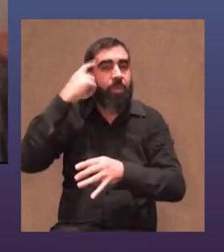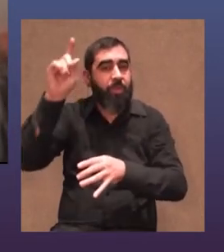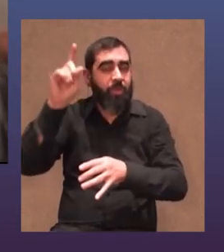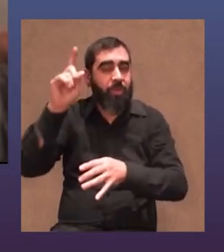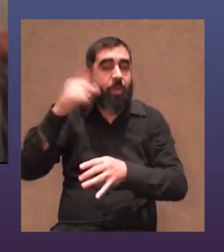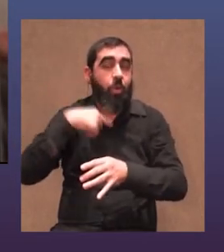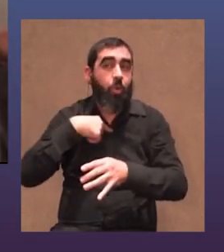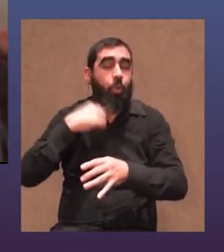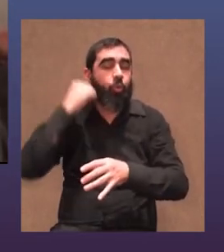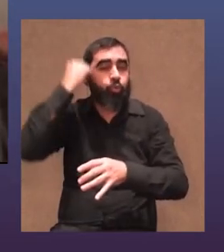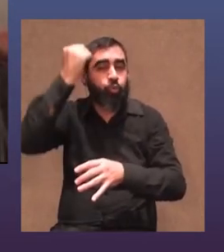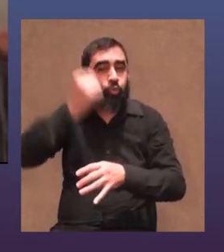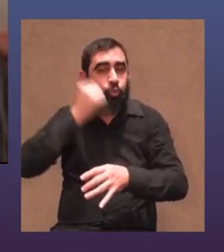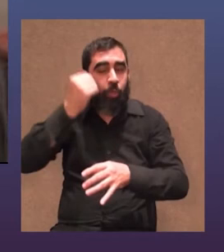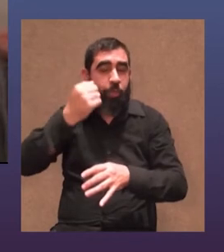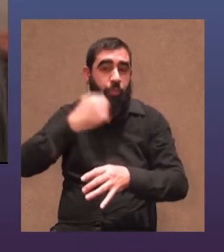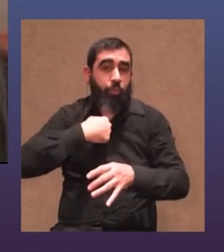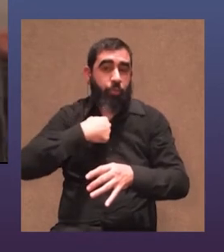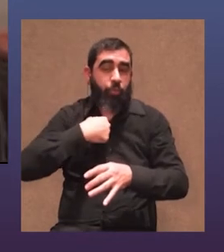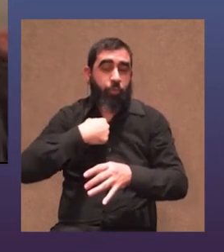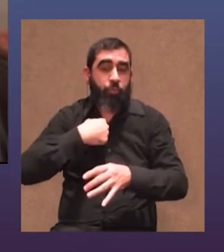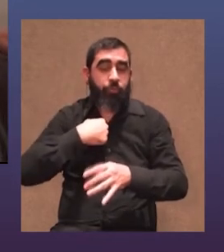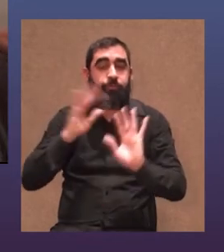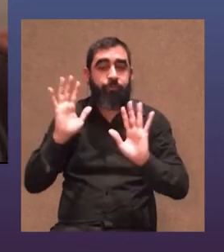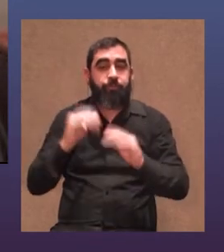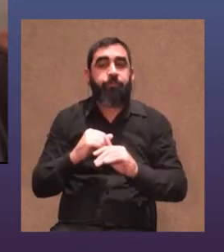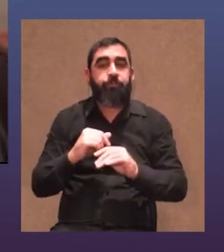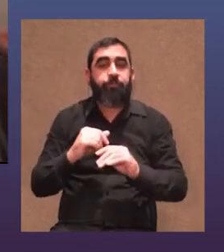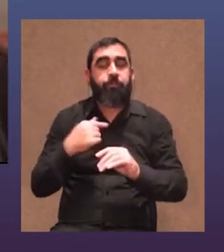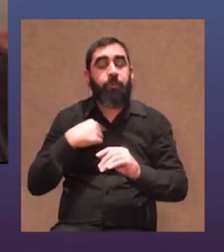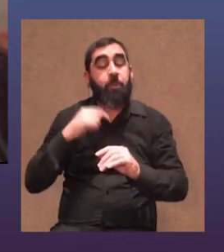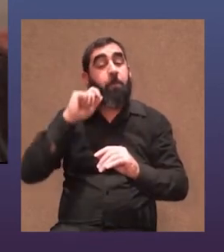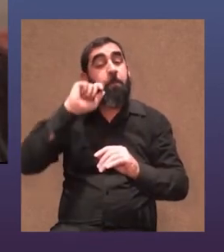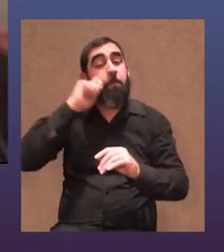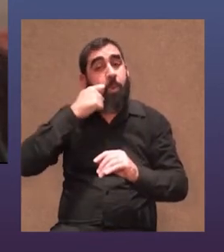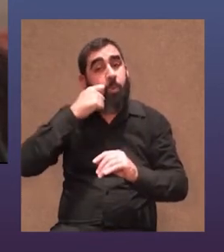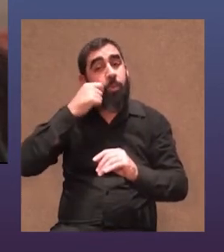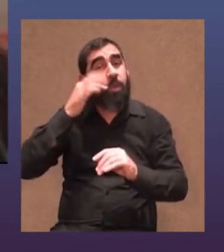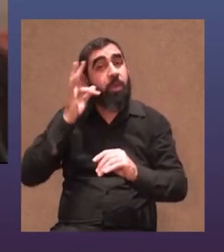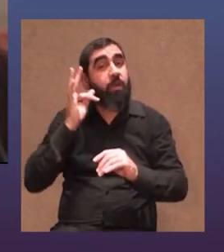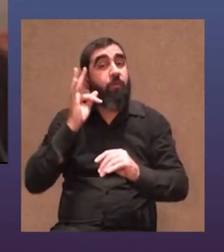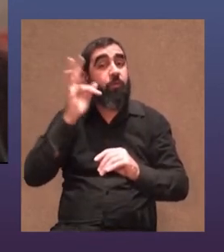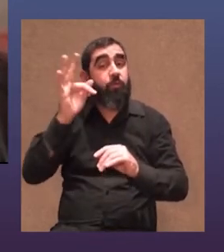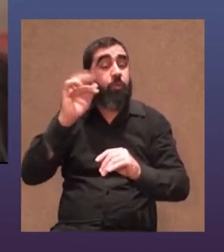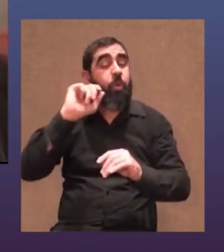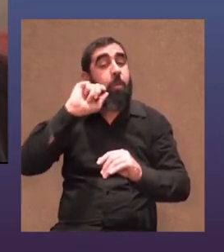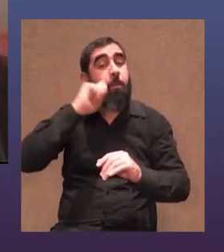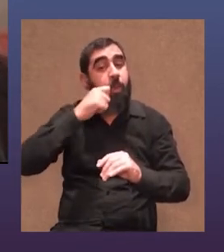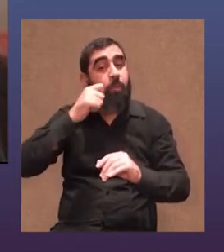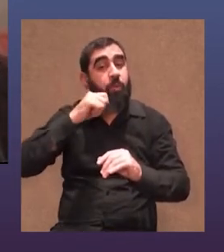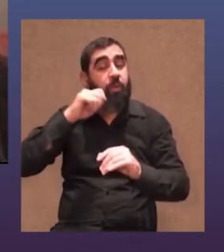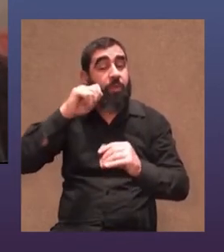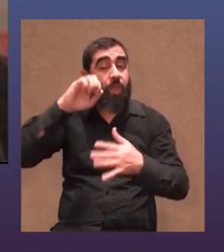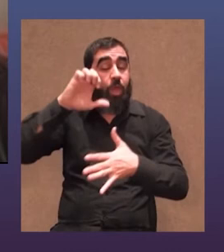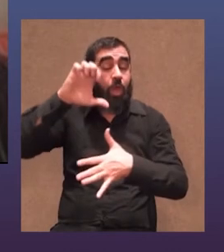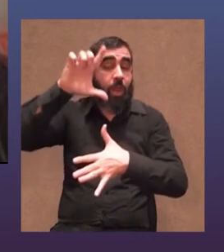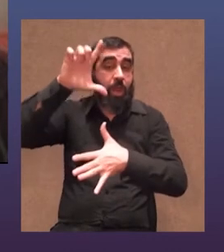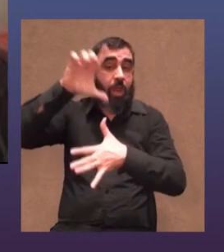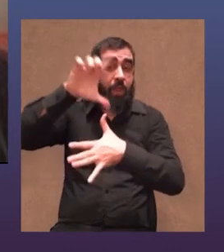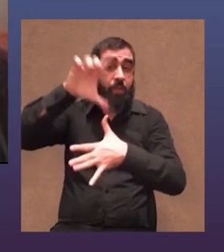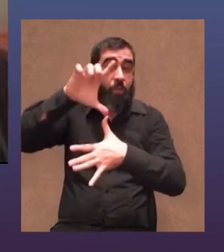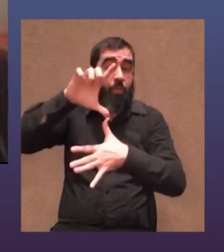una aspiración, y no es personal, esto es que me gustaría que hubiera a nivel continental o